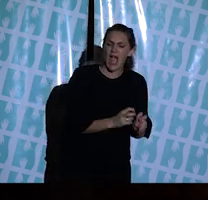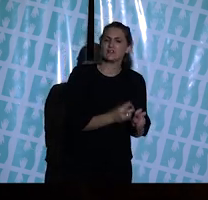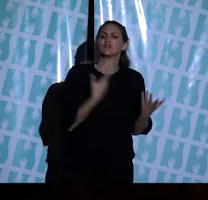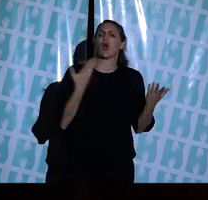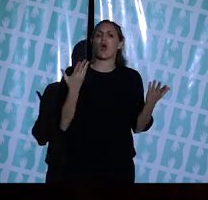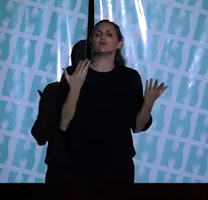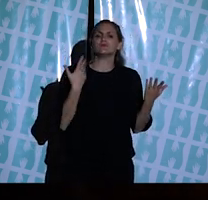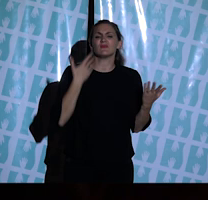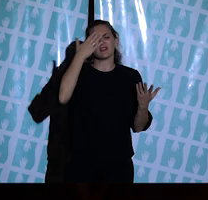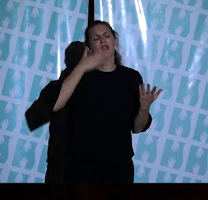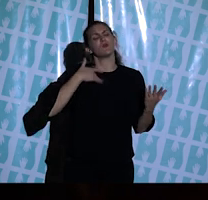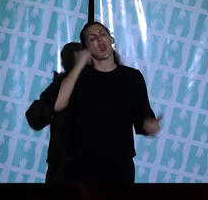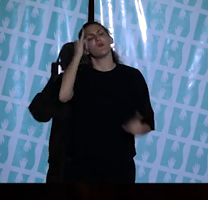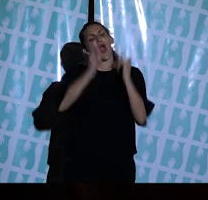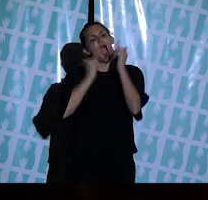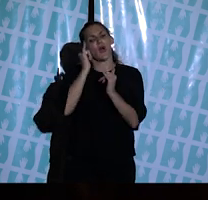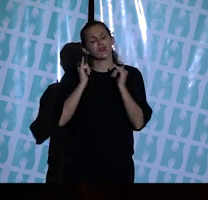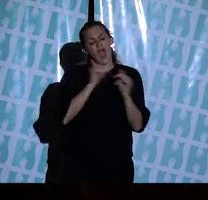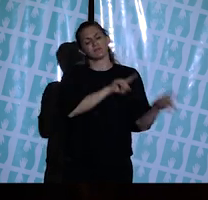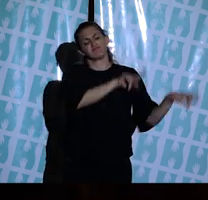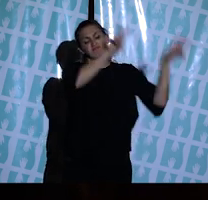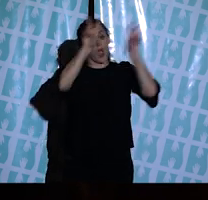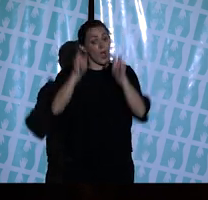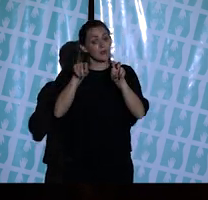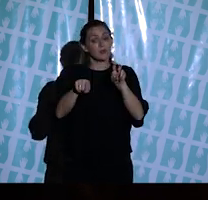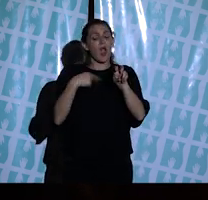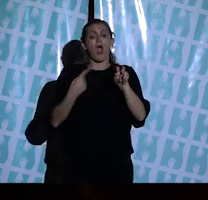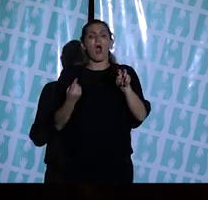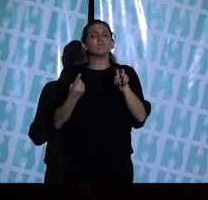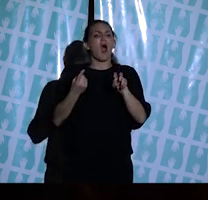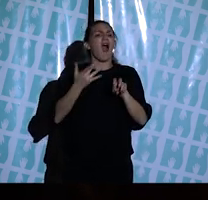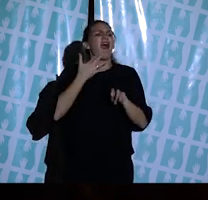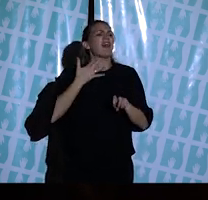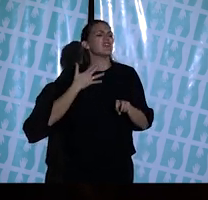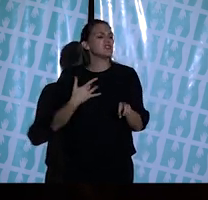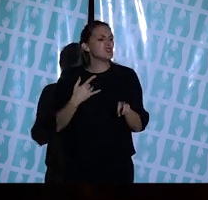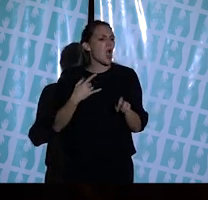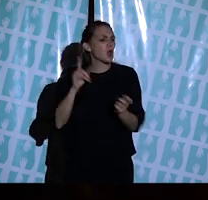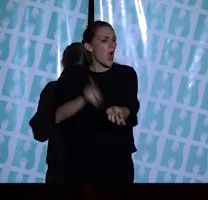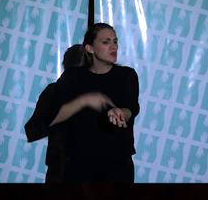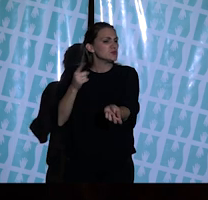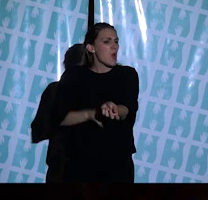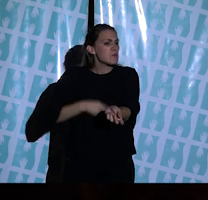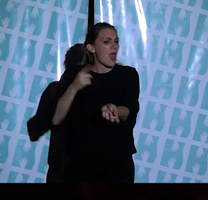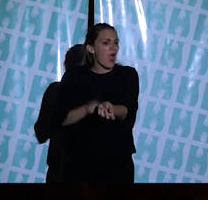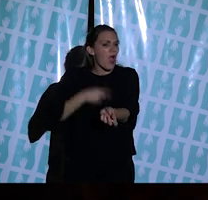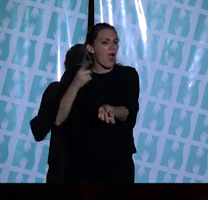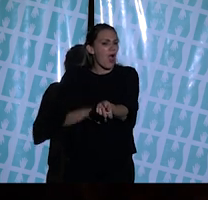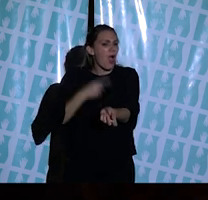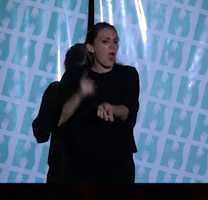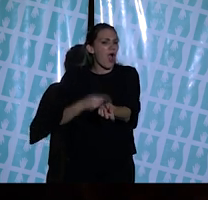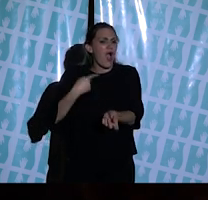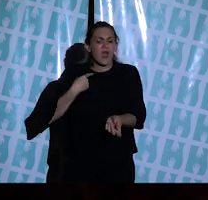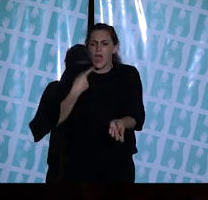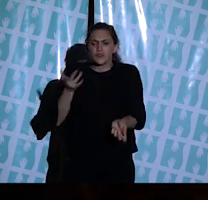En un segundo momento vamos a ver cómo las adicciones pueden ser una conducta aprendida, algo que tiene que ver con